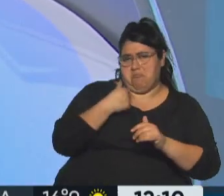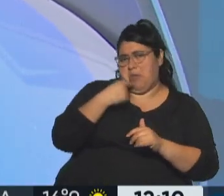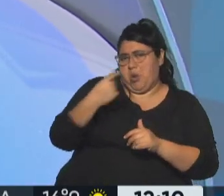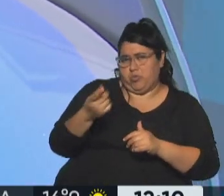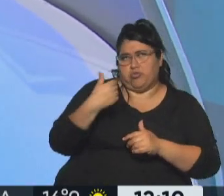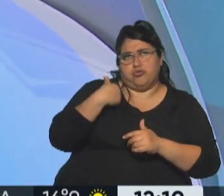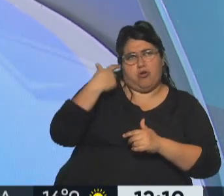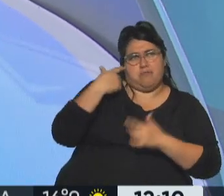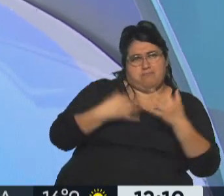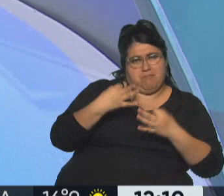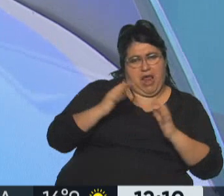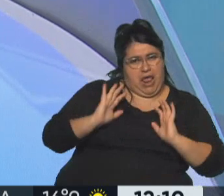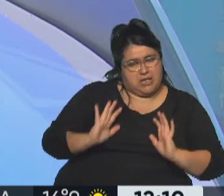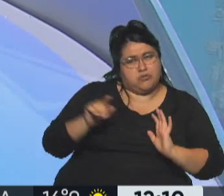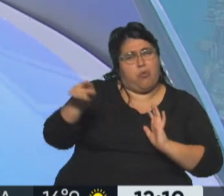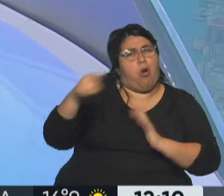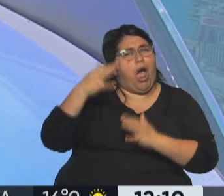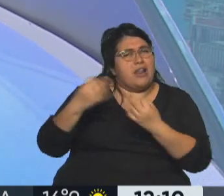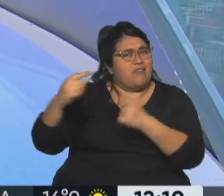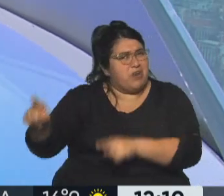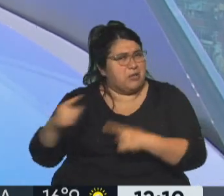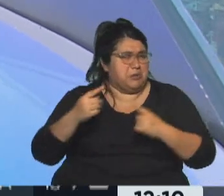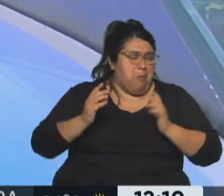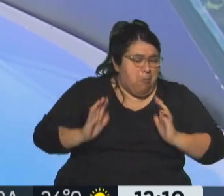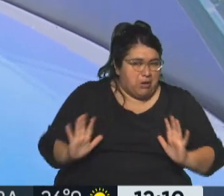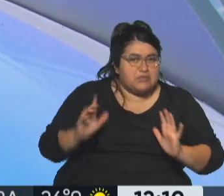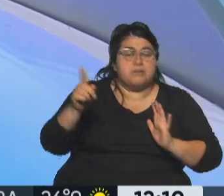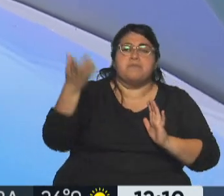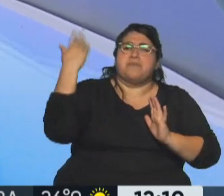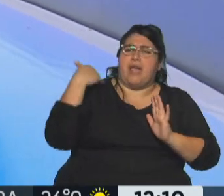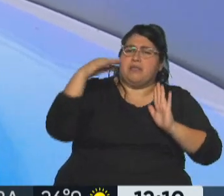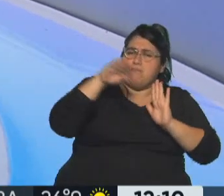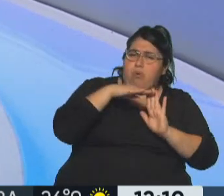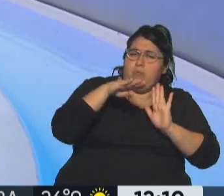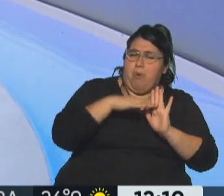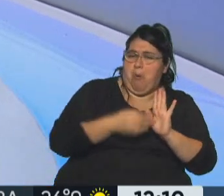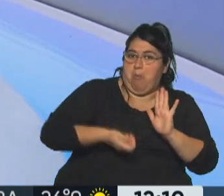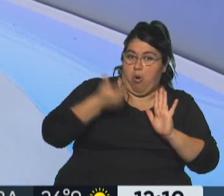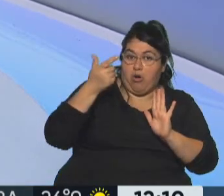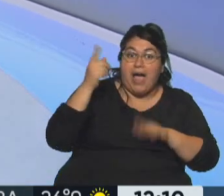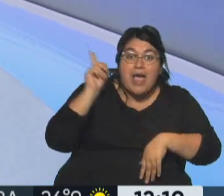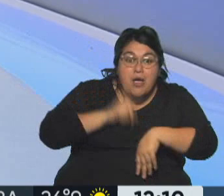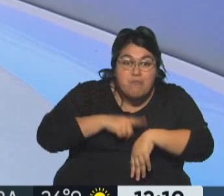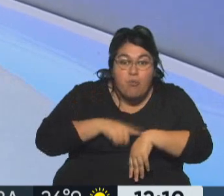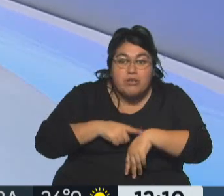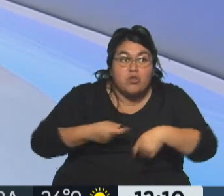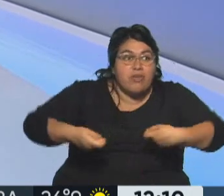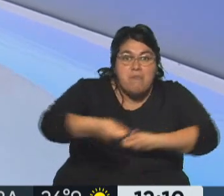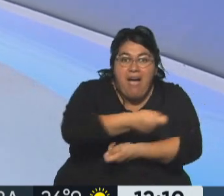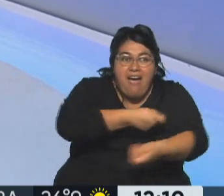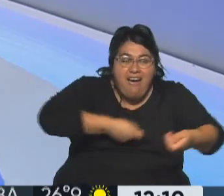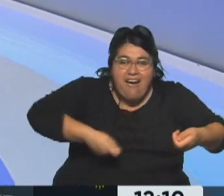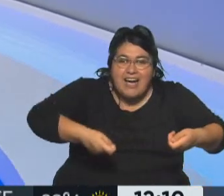misma situación que yo planteo digo segundos o minutos después de conocer las medidas eran pocas pero a la hora de pagar es mucho no se entiende muy bien no